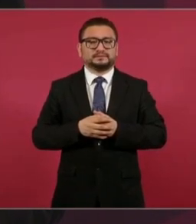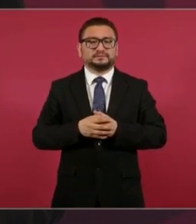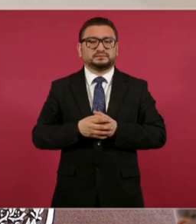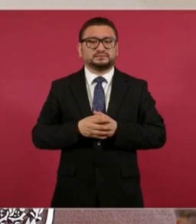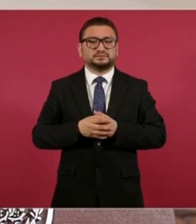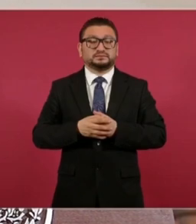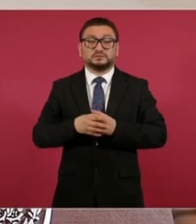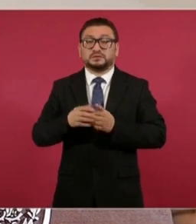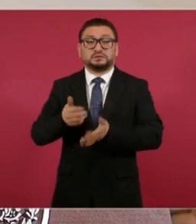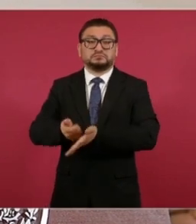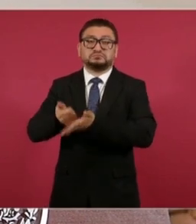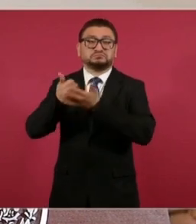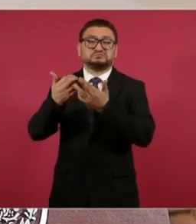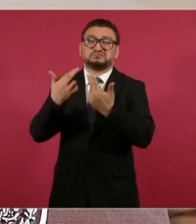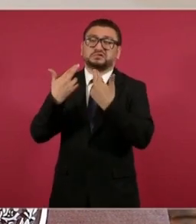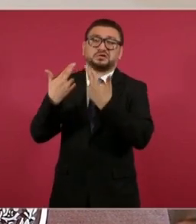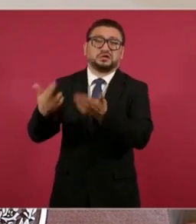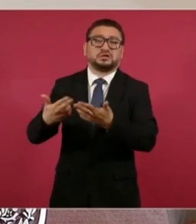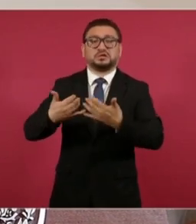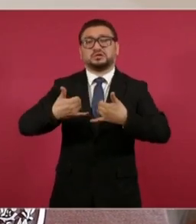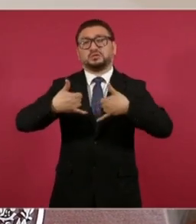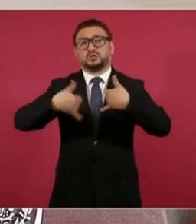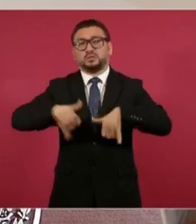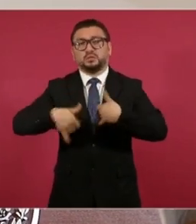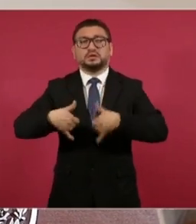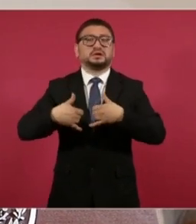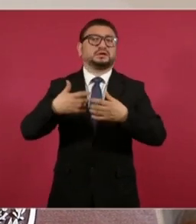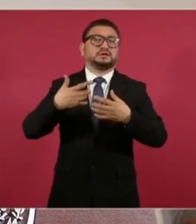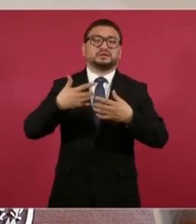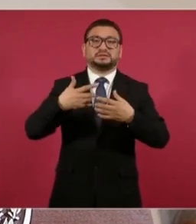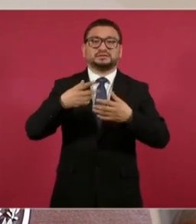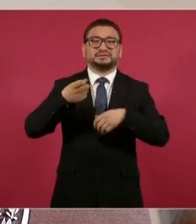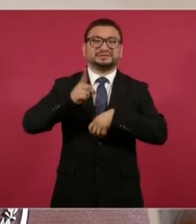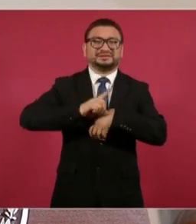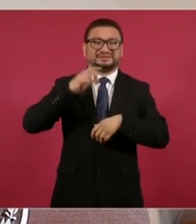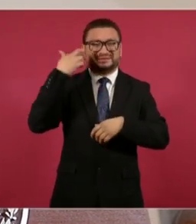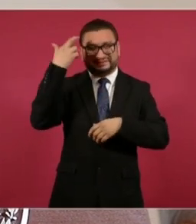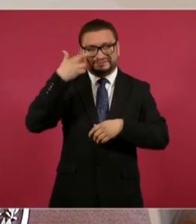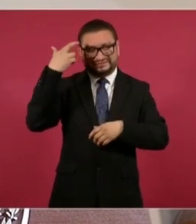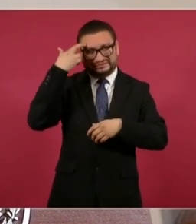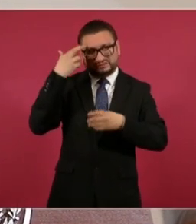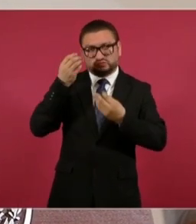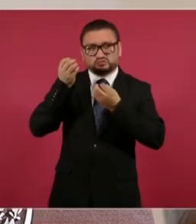despensas regalos juguetes en días de